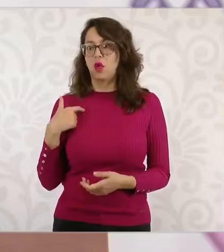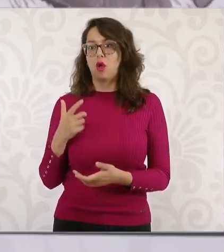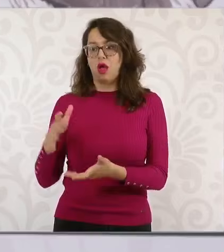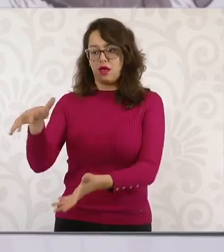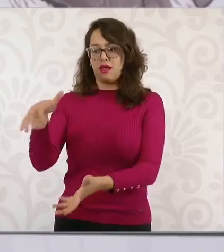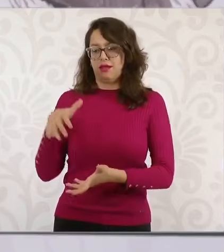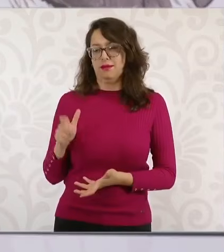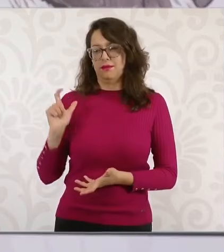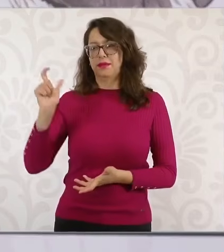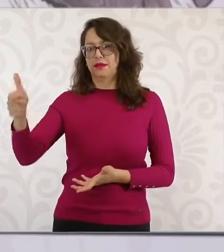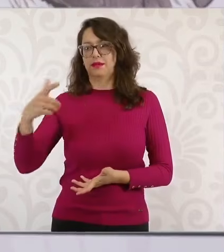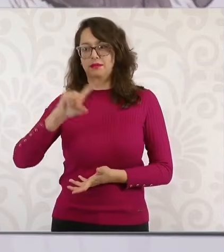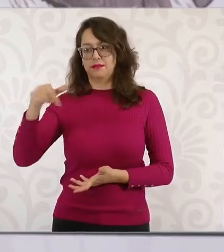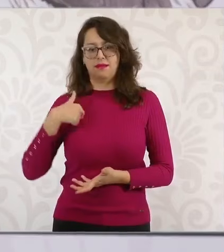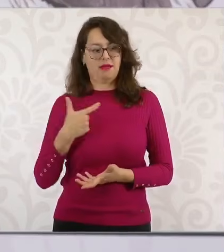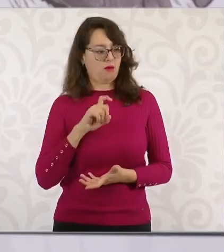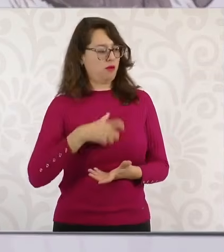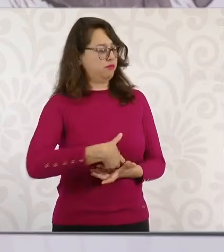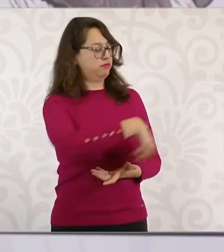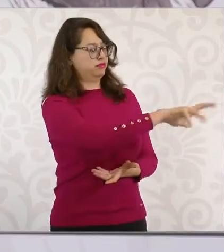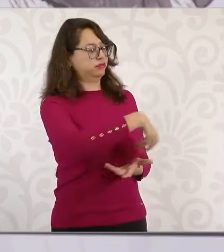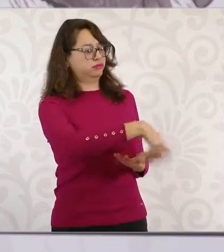Ya van a venir a presentarlo.